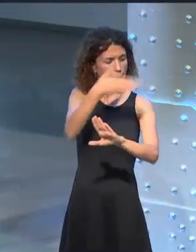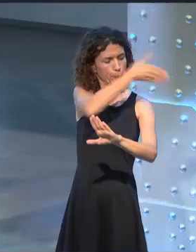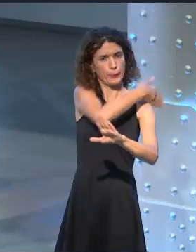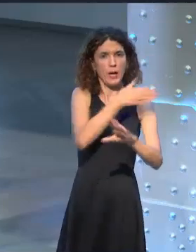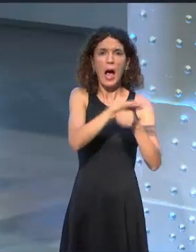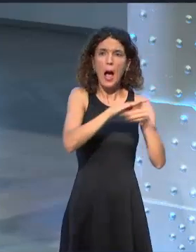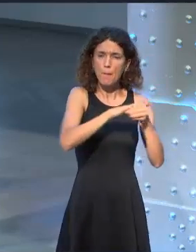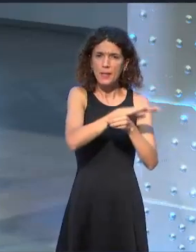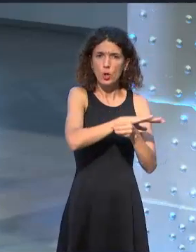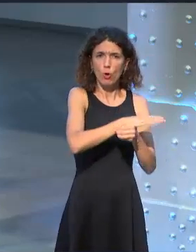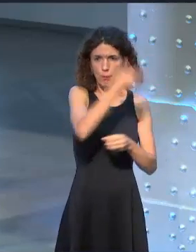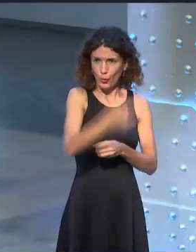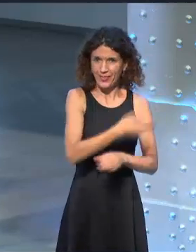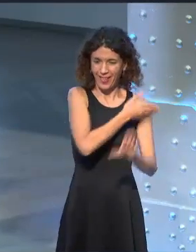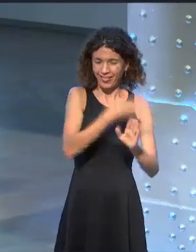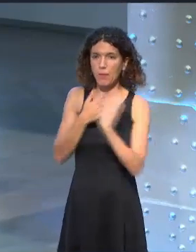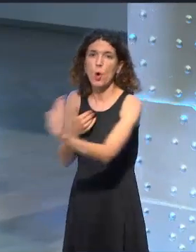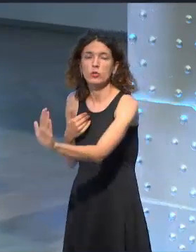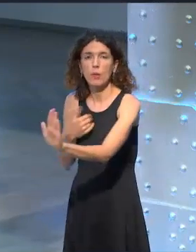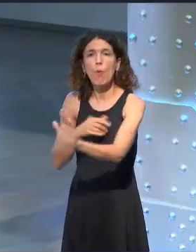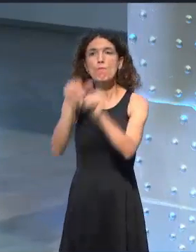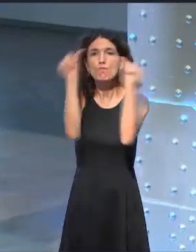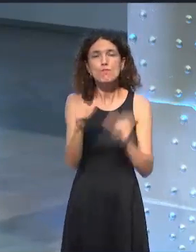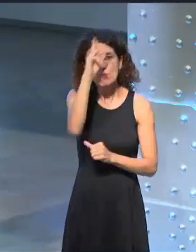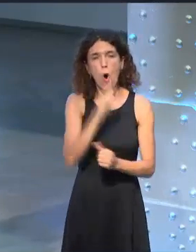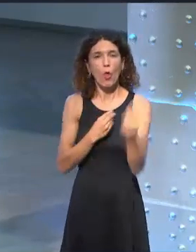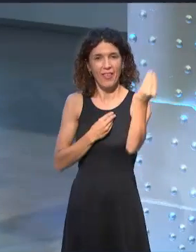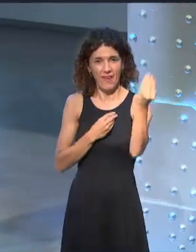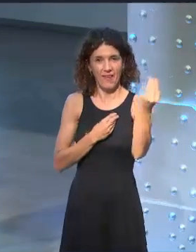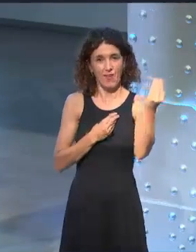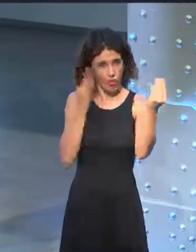estos ámbitos también, porque no dejan de ser modelos y no dejan de ser